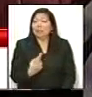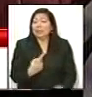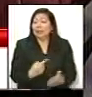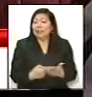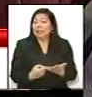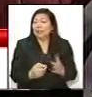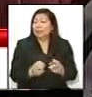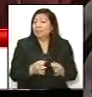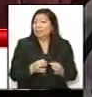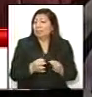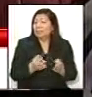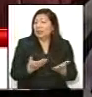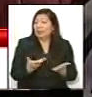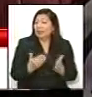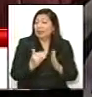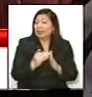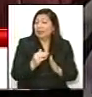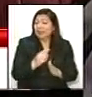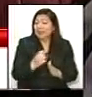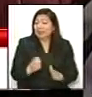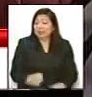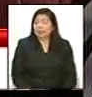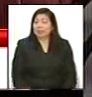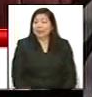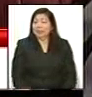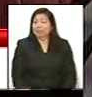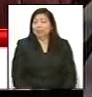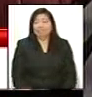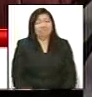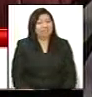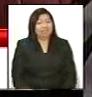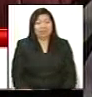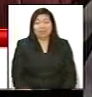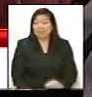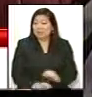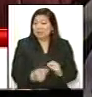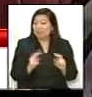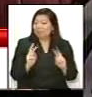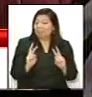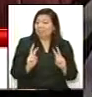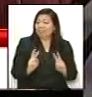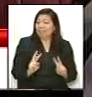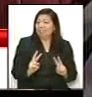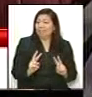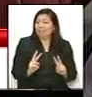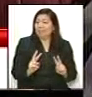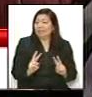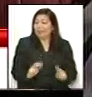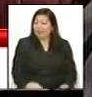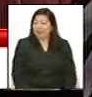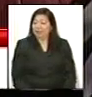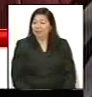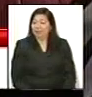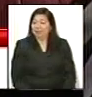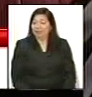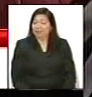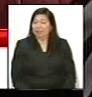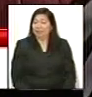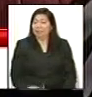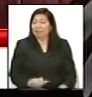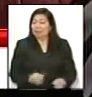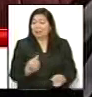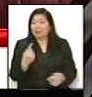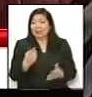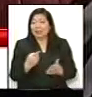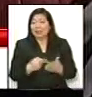que esa interpretación literal del artículo 5, de verdad que el país nos está viendo, es una ingenuidad